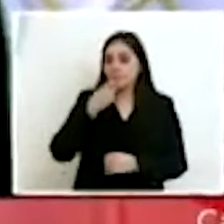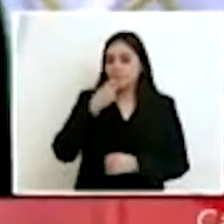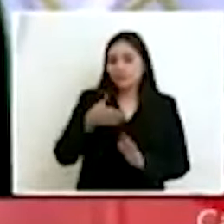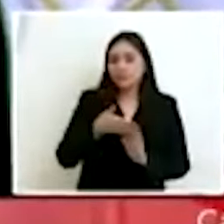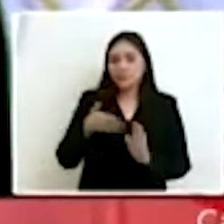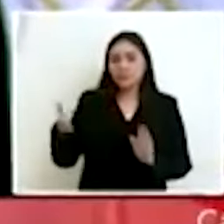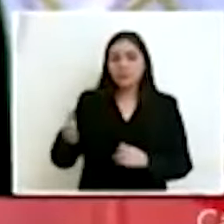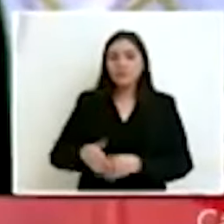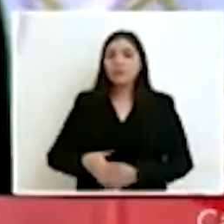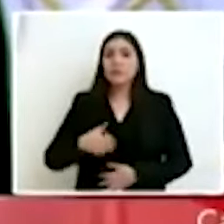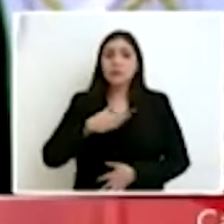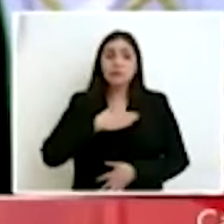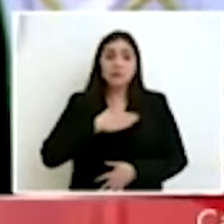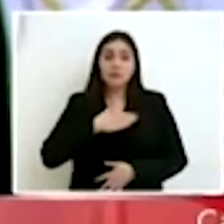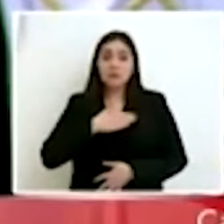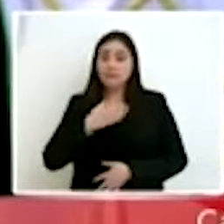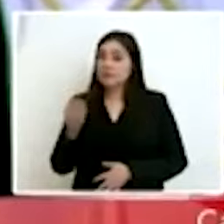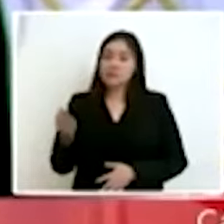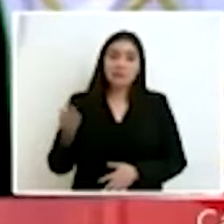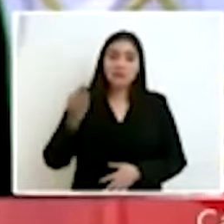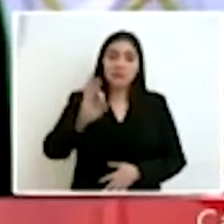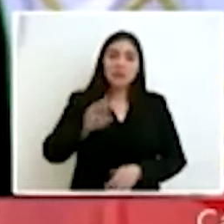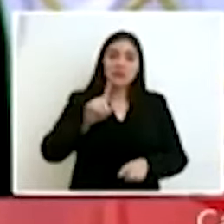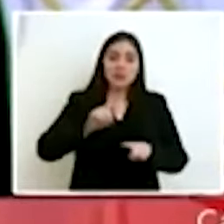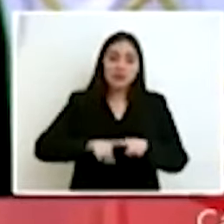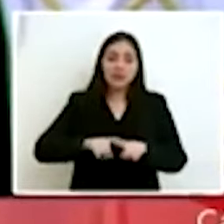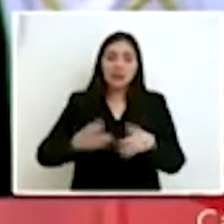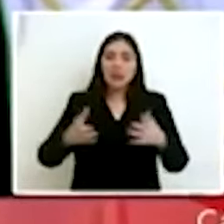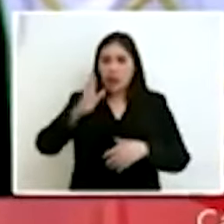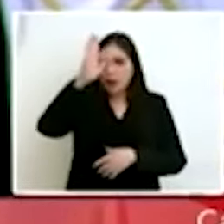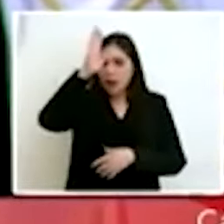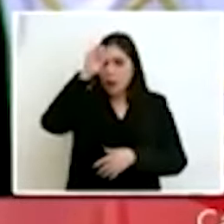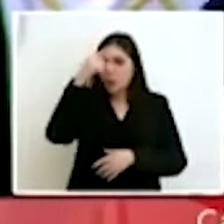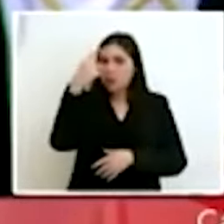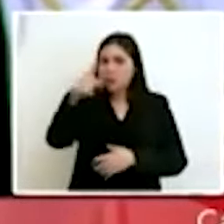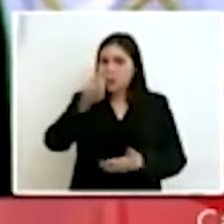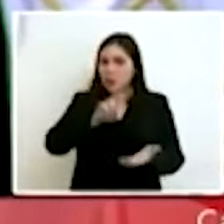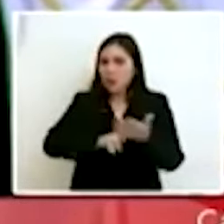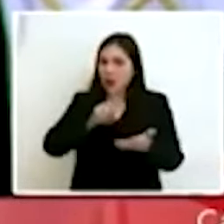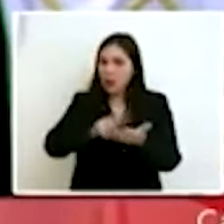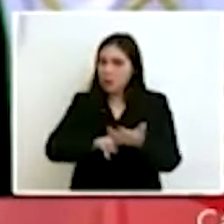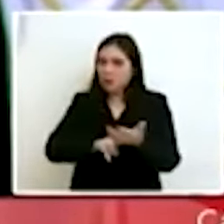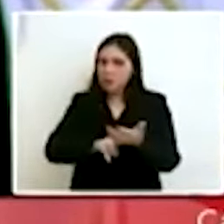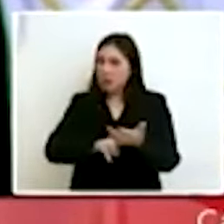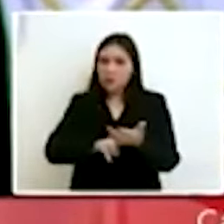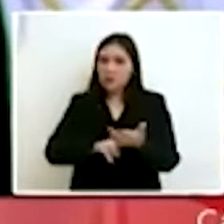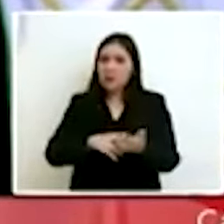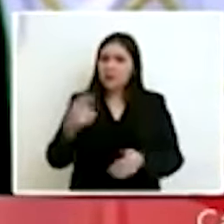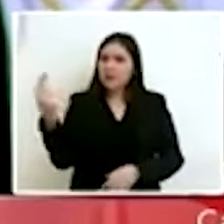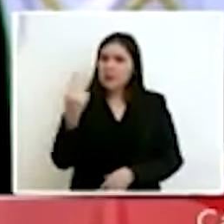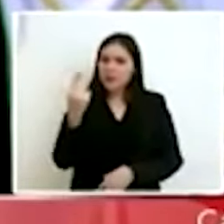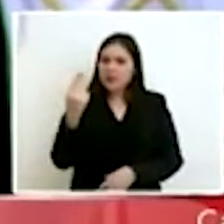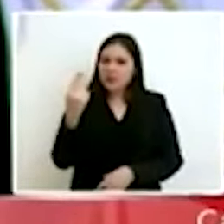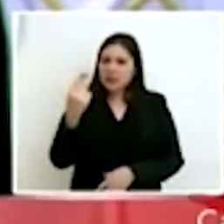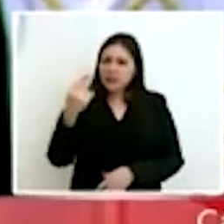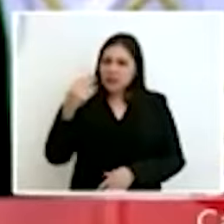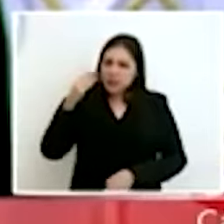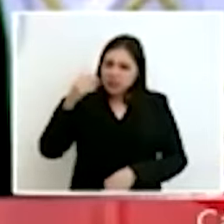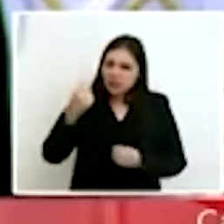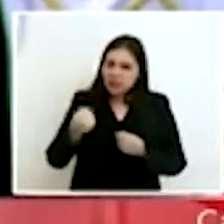terminara que empezara la votación del Senado de la República, el propio senador Daniel